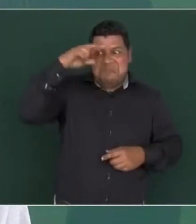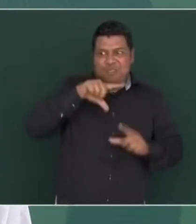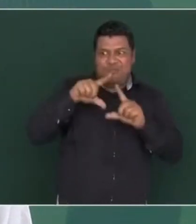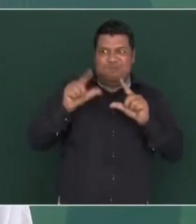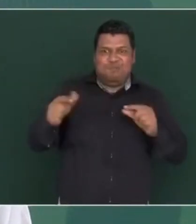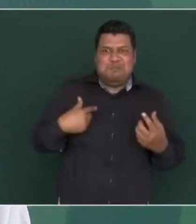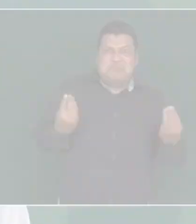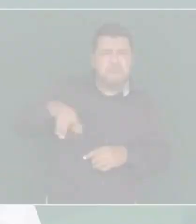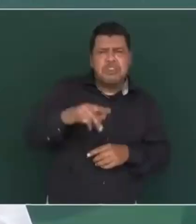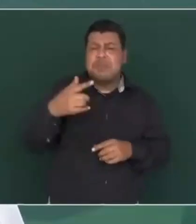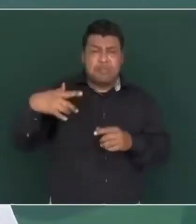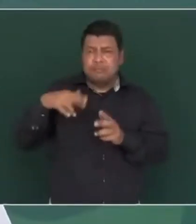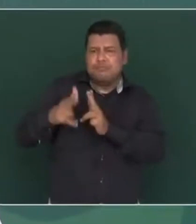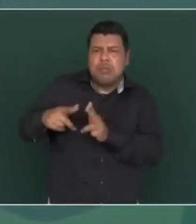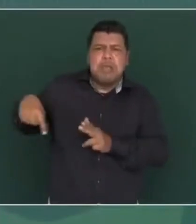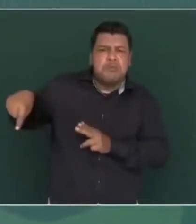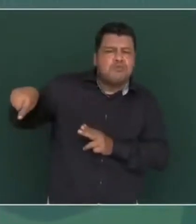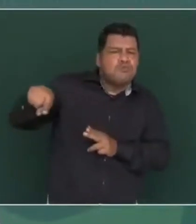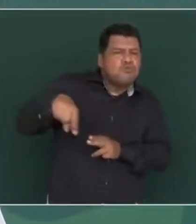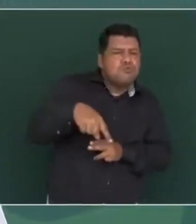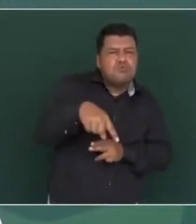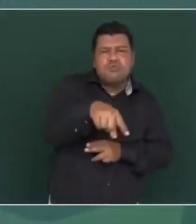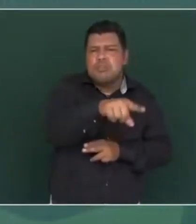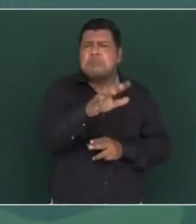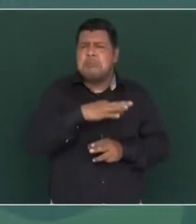con el FOBAPROA. Y Zedillo,